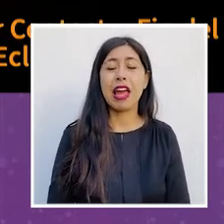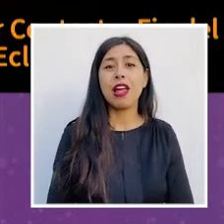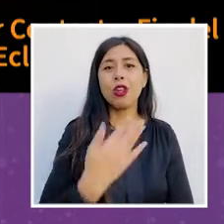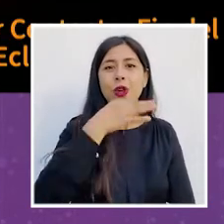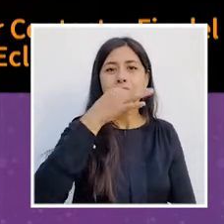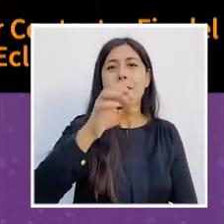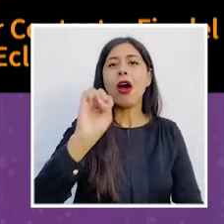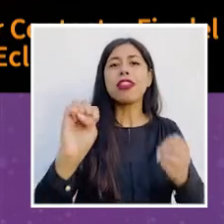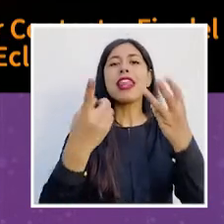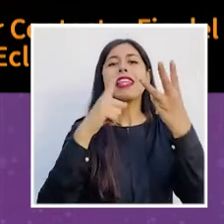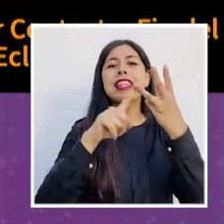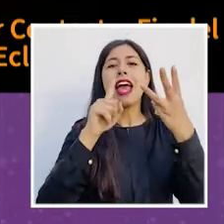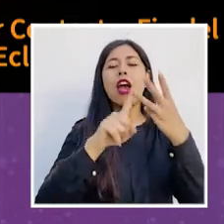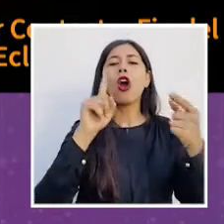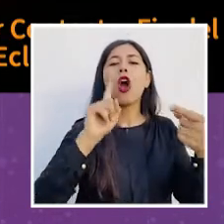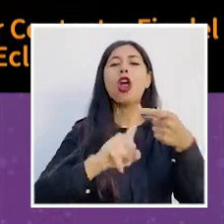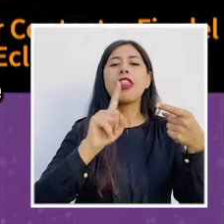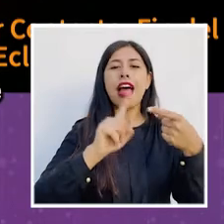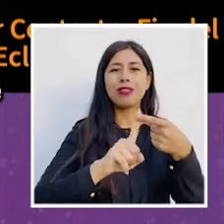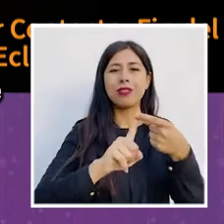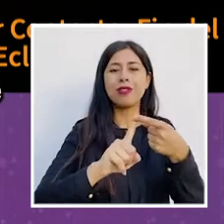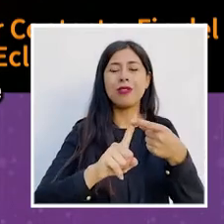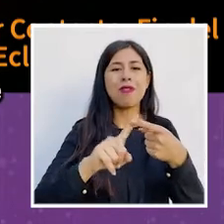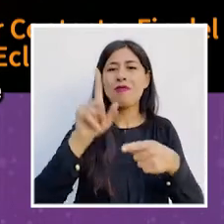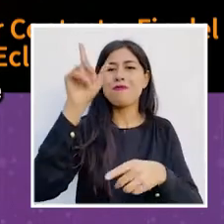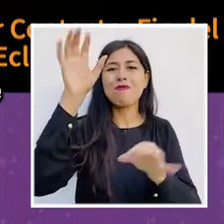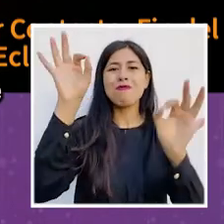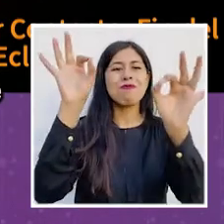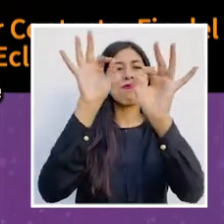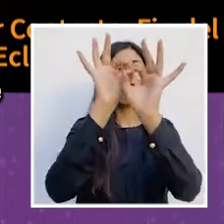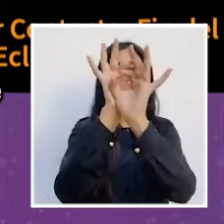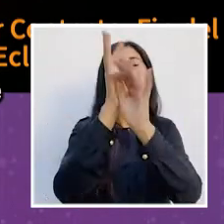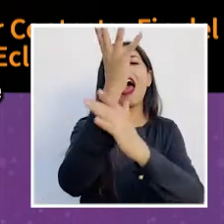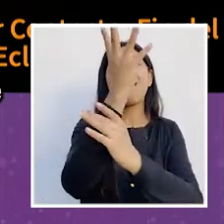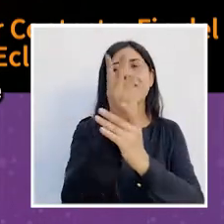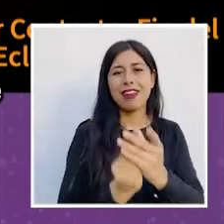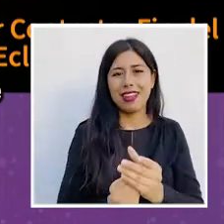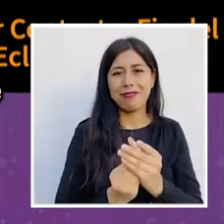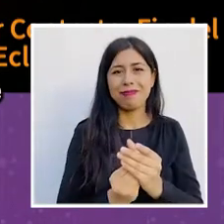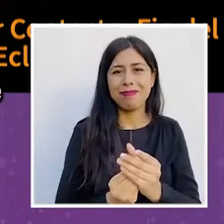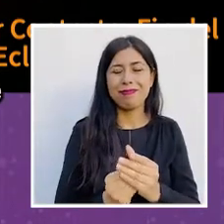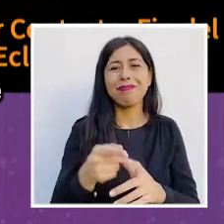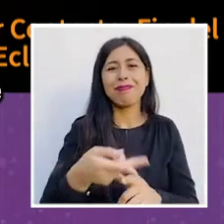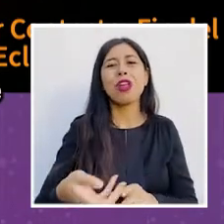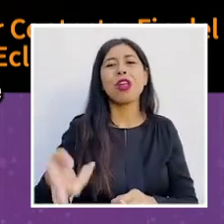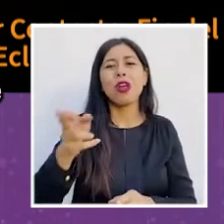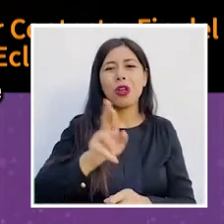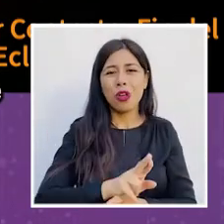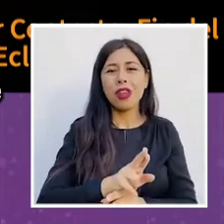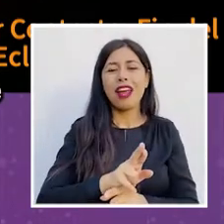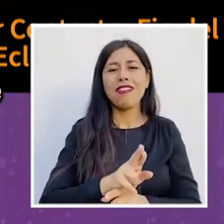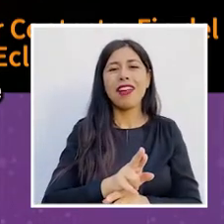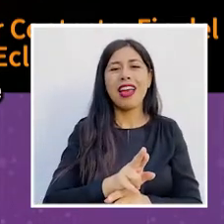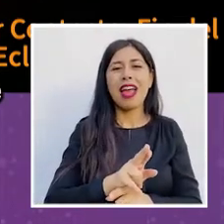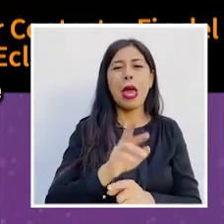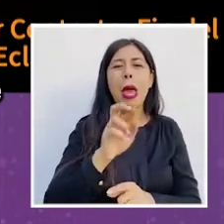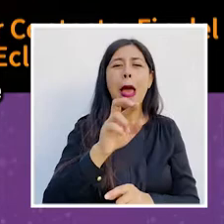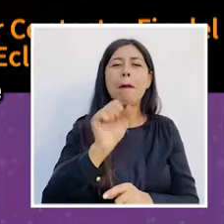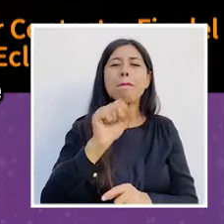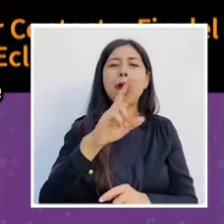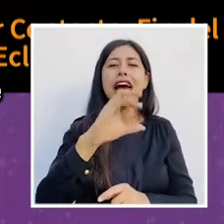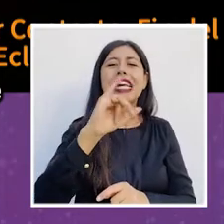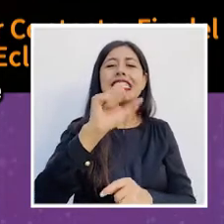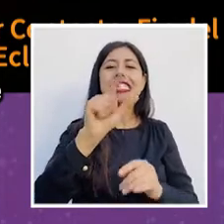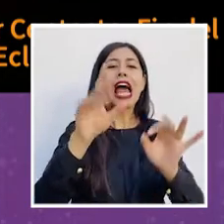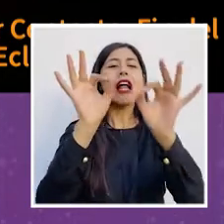Ese es lo que llamamos el tercer contacto, el fin del eclipse total. Y eso da lugar nuevamente a una etapa de parcialidad